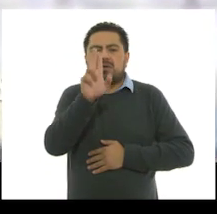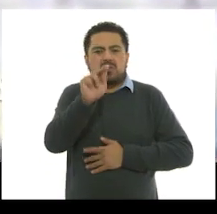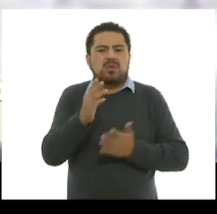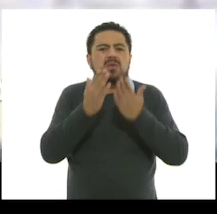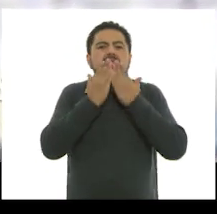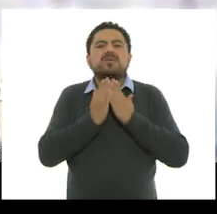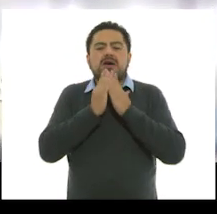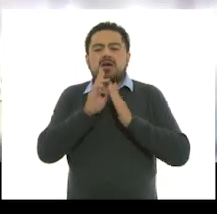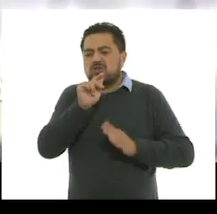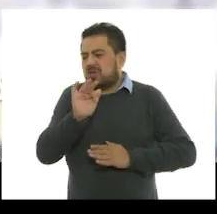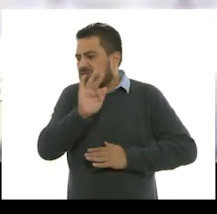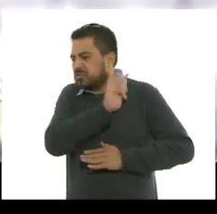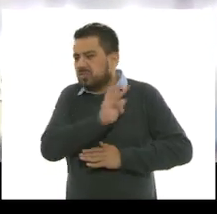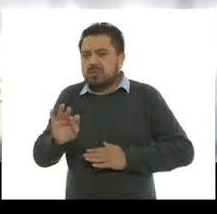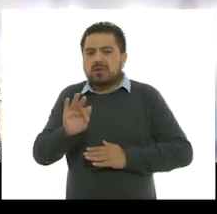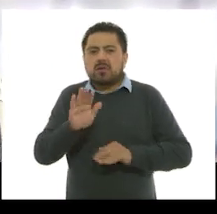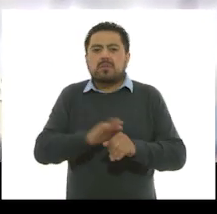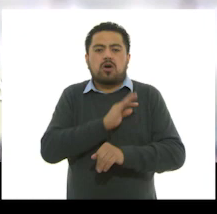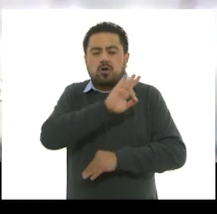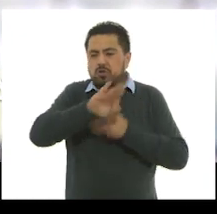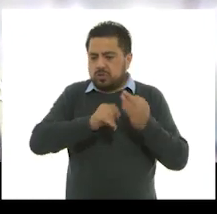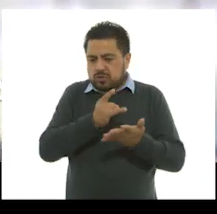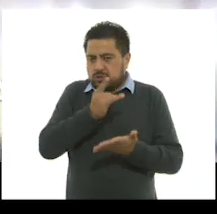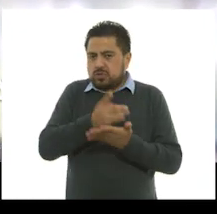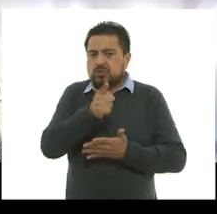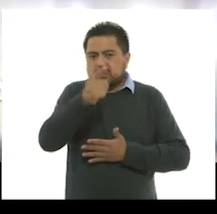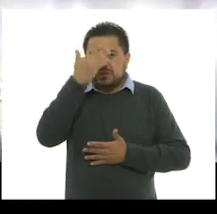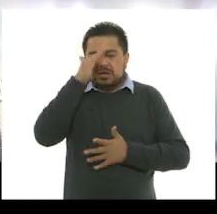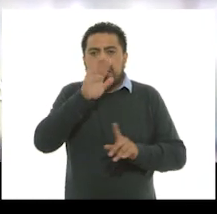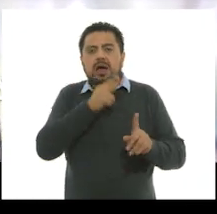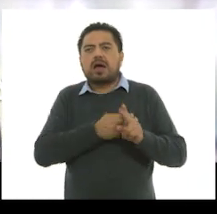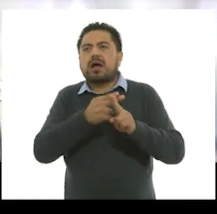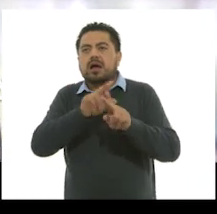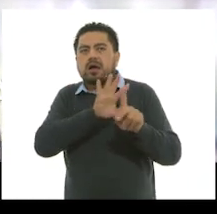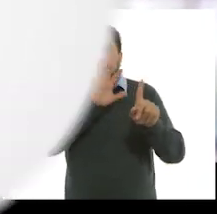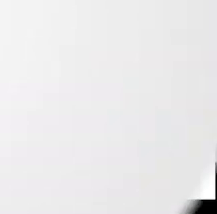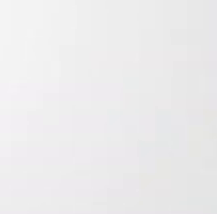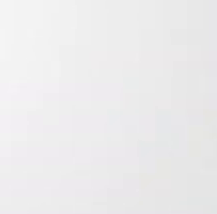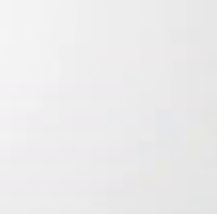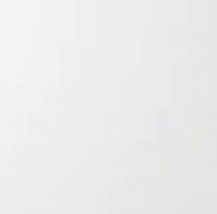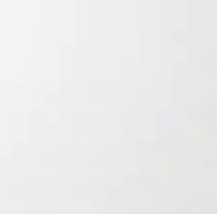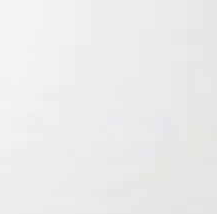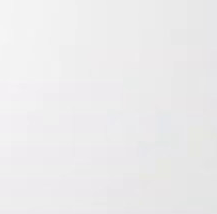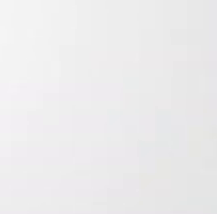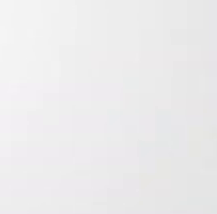no exista el no se puede, porque solamente tú sabes hasta dónde puedes llegar.